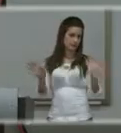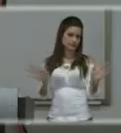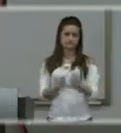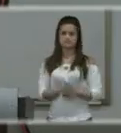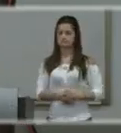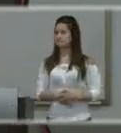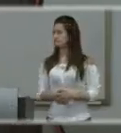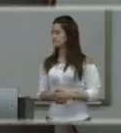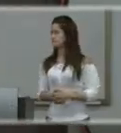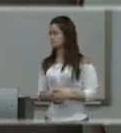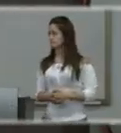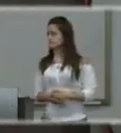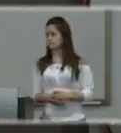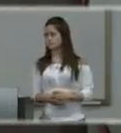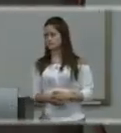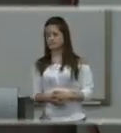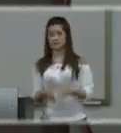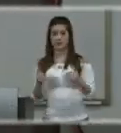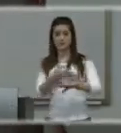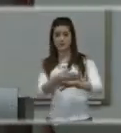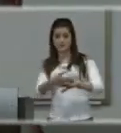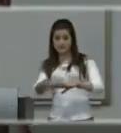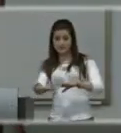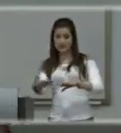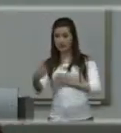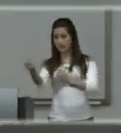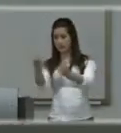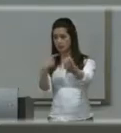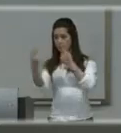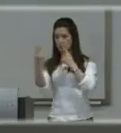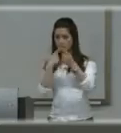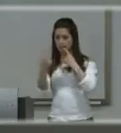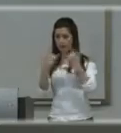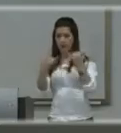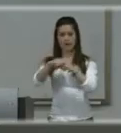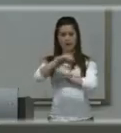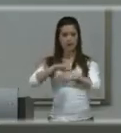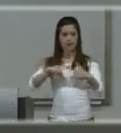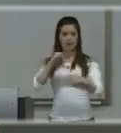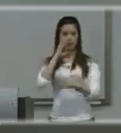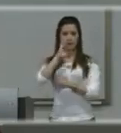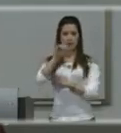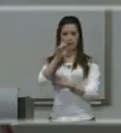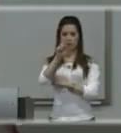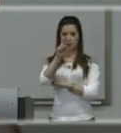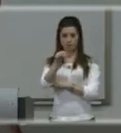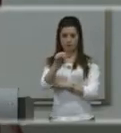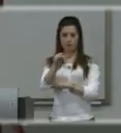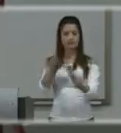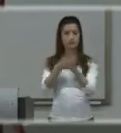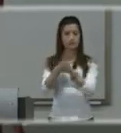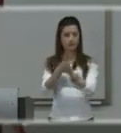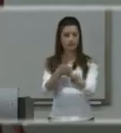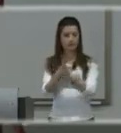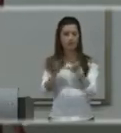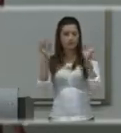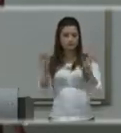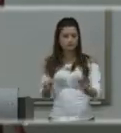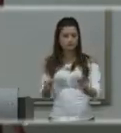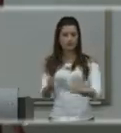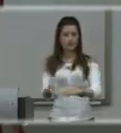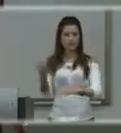y abriremos la discusión más tarde. Entonces, ahora quiero invitar a Juan Sebastián Jaime para que presente específicamente los resultados